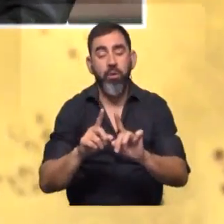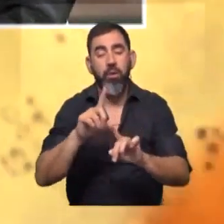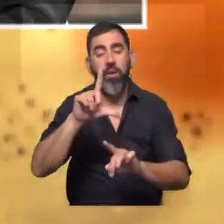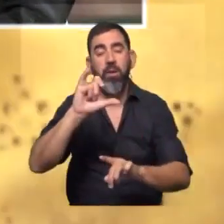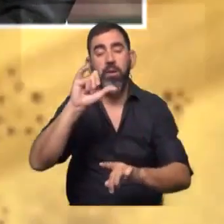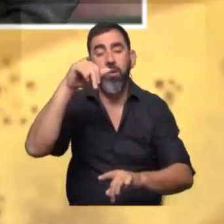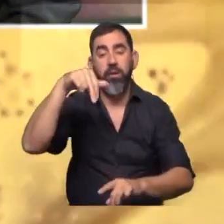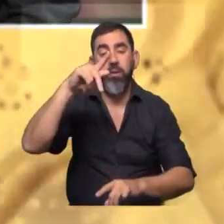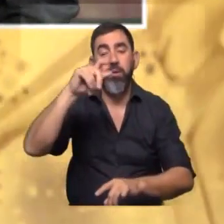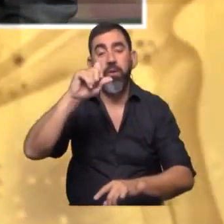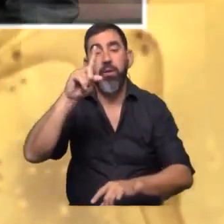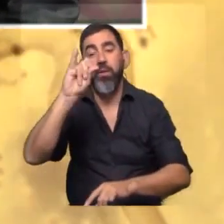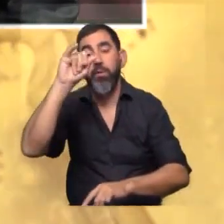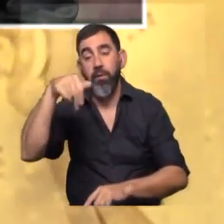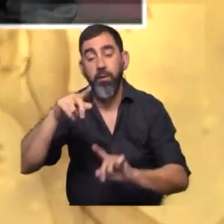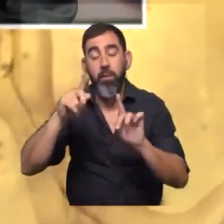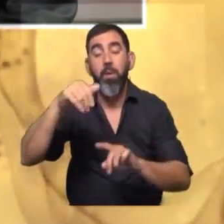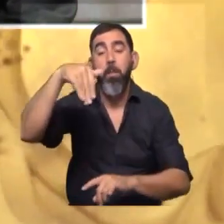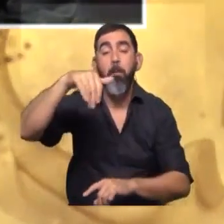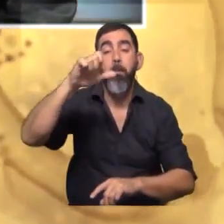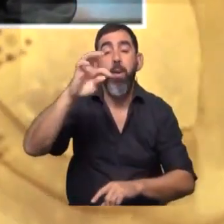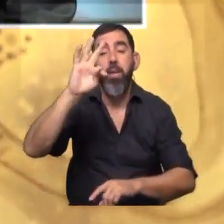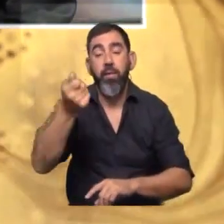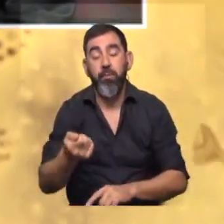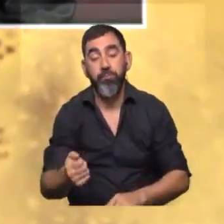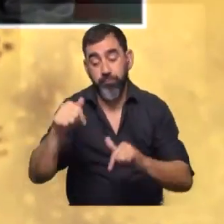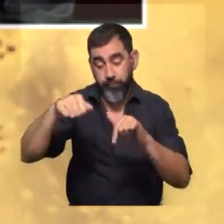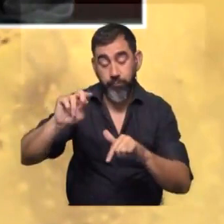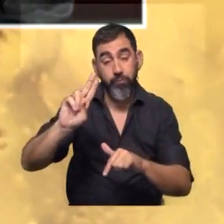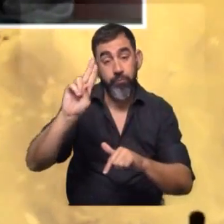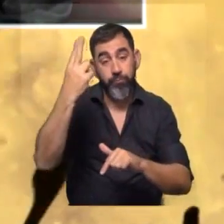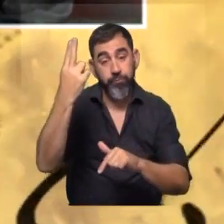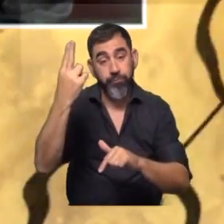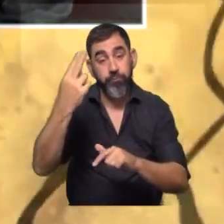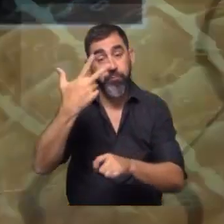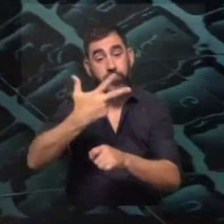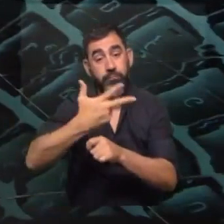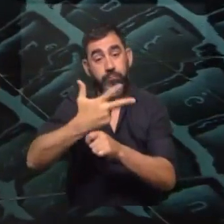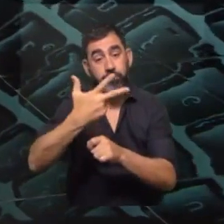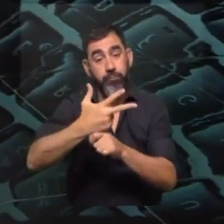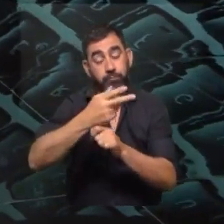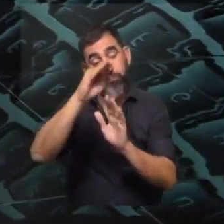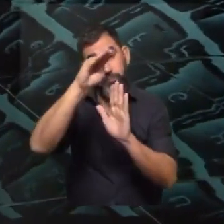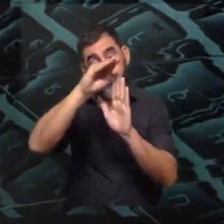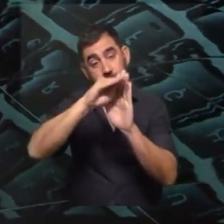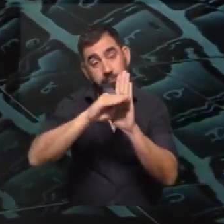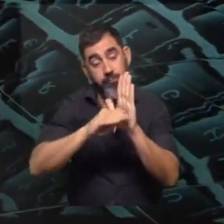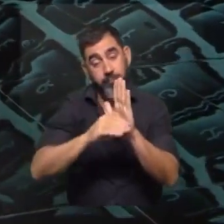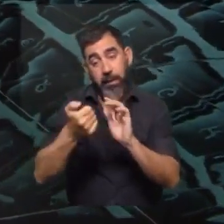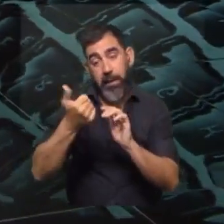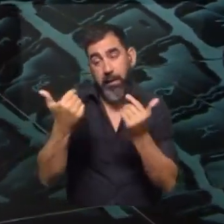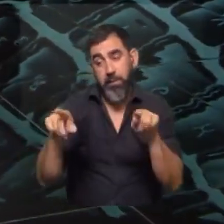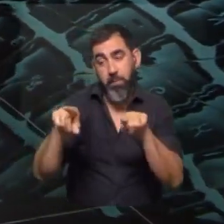Meta, nos ayudaron también con ciertos datos. En la mirada local, la de Uruguay, ese tercer puesto, de alguna manera casi empatado